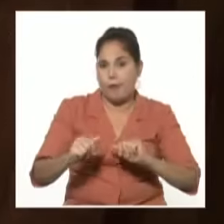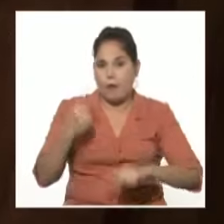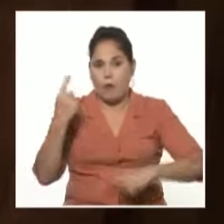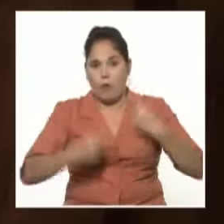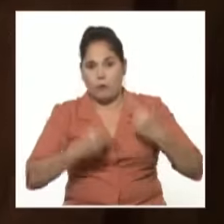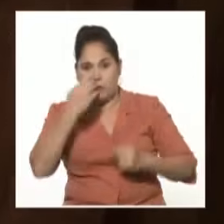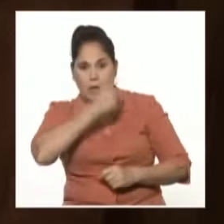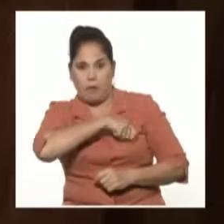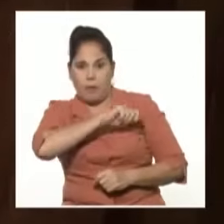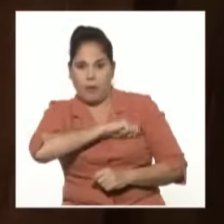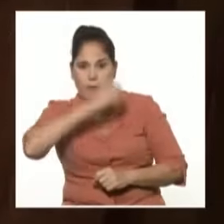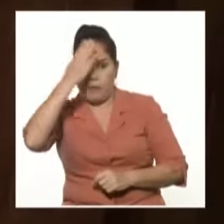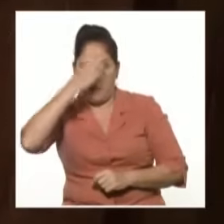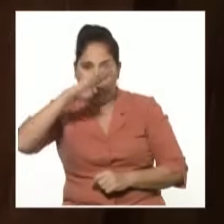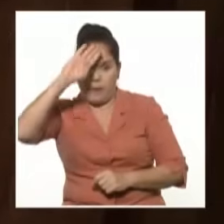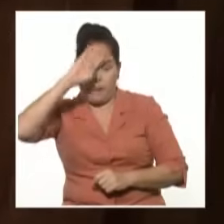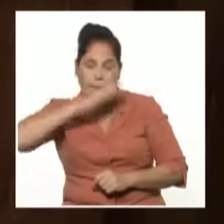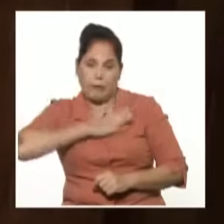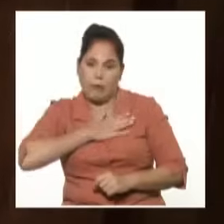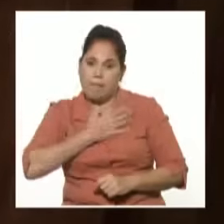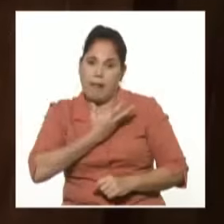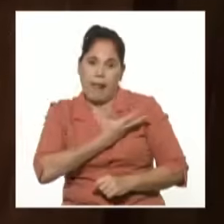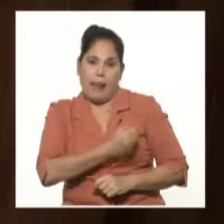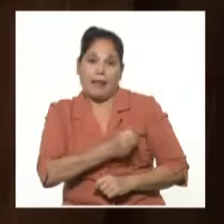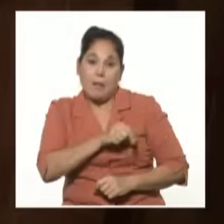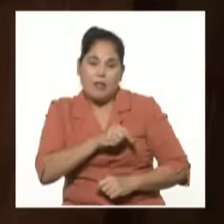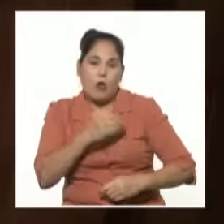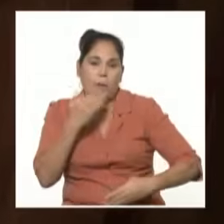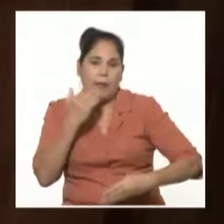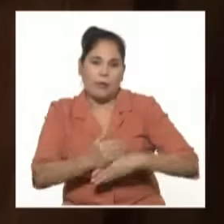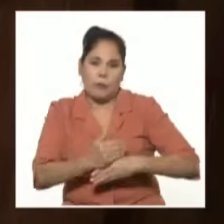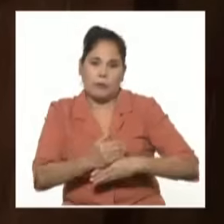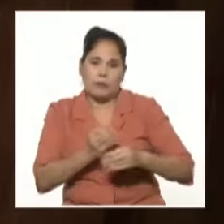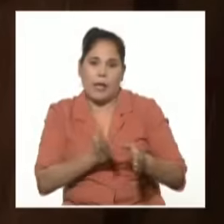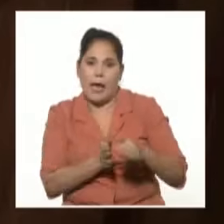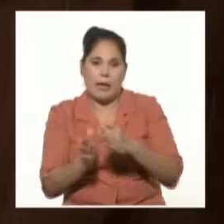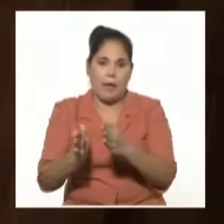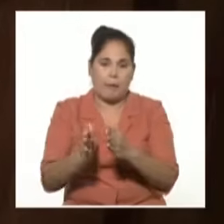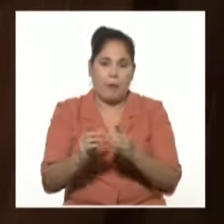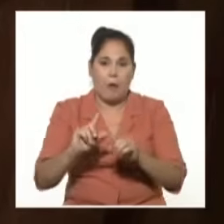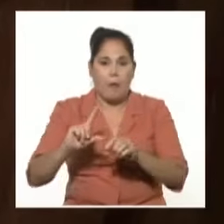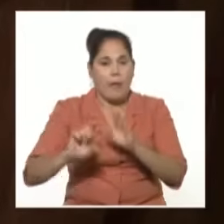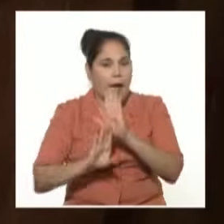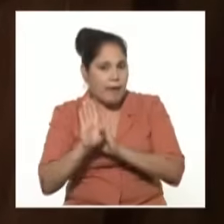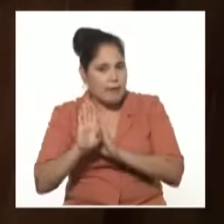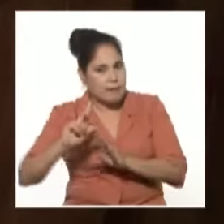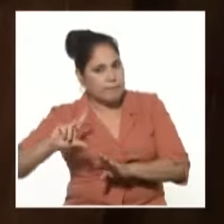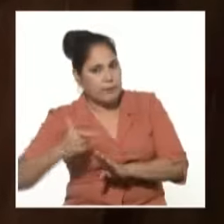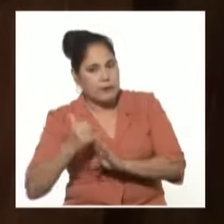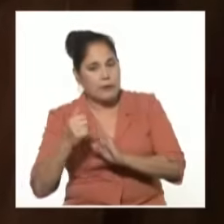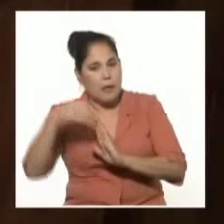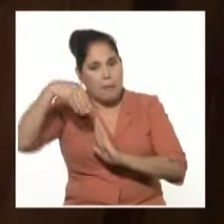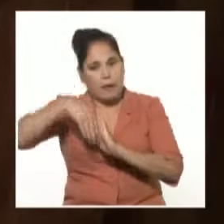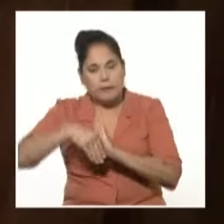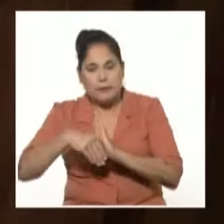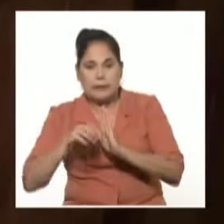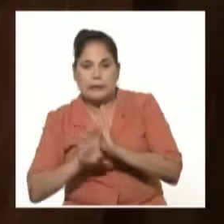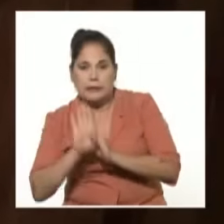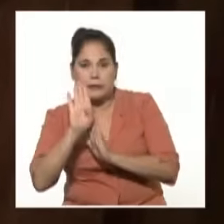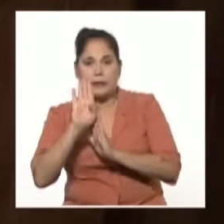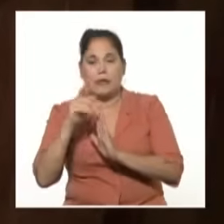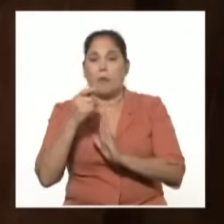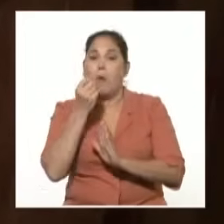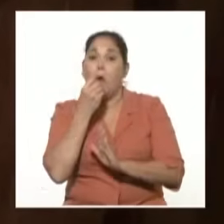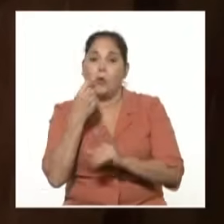e insuficiencias, los que entorpecen el camino y demoran el avance, y otros capaces de vender a